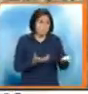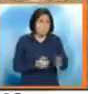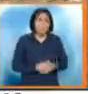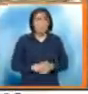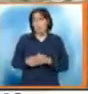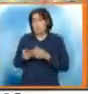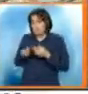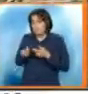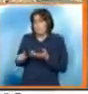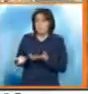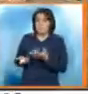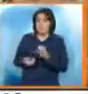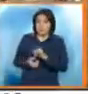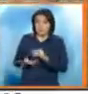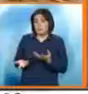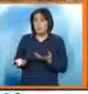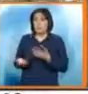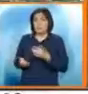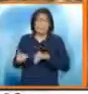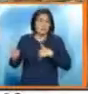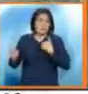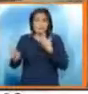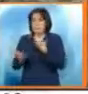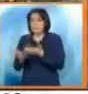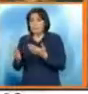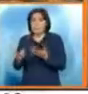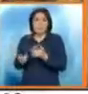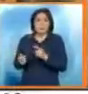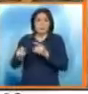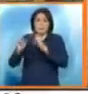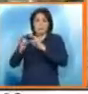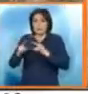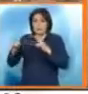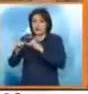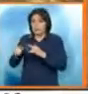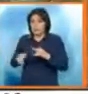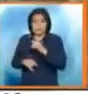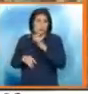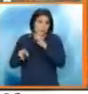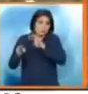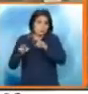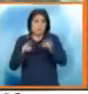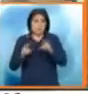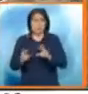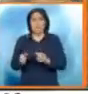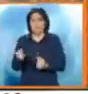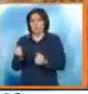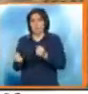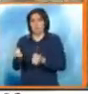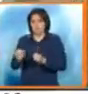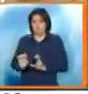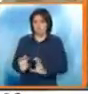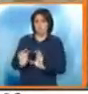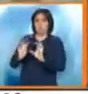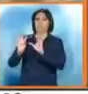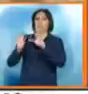Vamos a tratar, sí, Maritere, de llegar a las carpas. Como vemos, la maquinaria en este momento